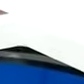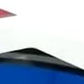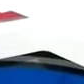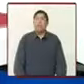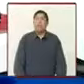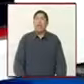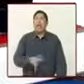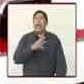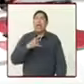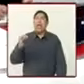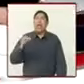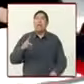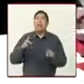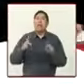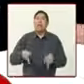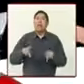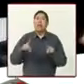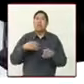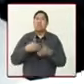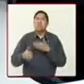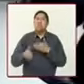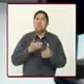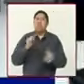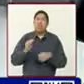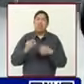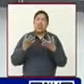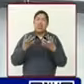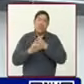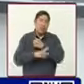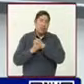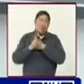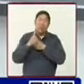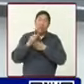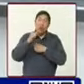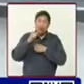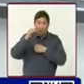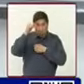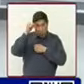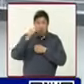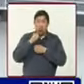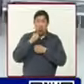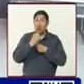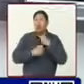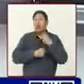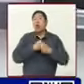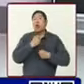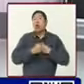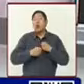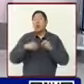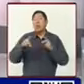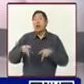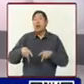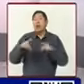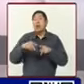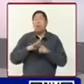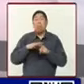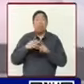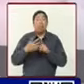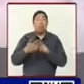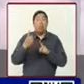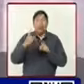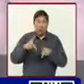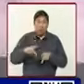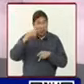Y definitivamente los delincuentes no tienen escrúpulos. Un adulto mayor sufrió las consecuencias precisamente de estas personas. Un